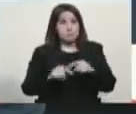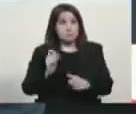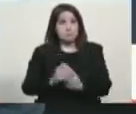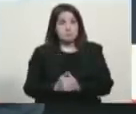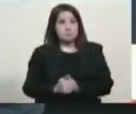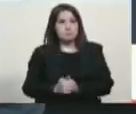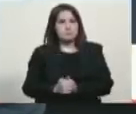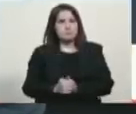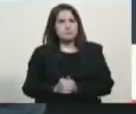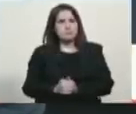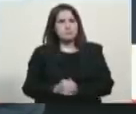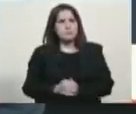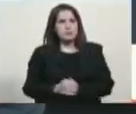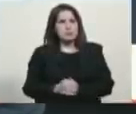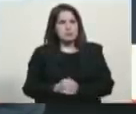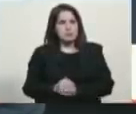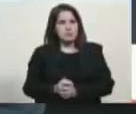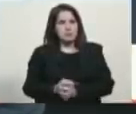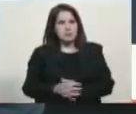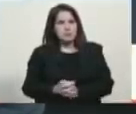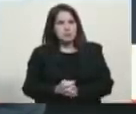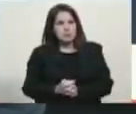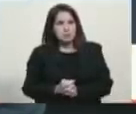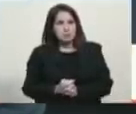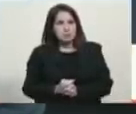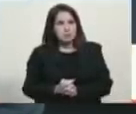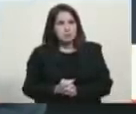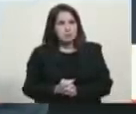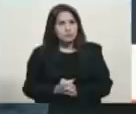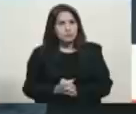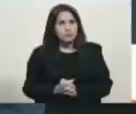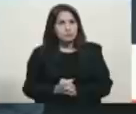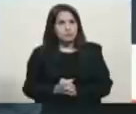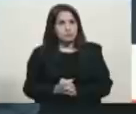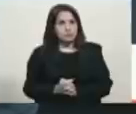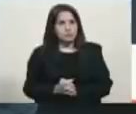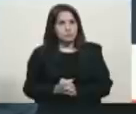Twitter. Y por el WhatsApp. ¿Ustedes tienen WhatsApp?